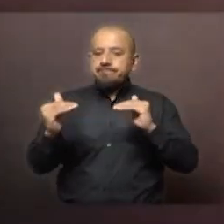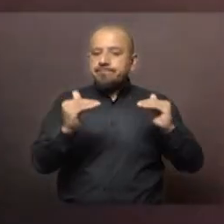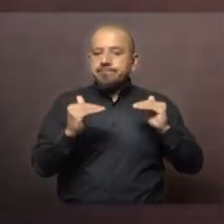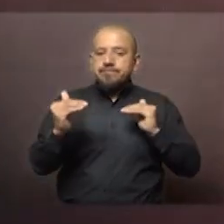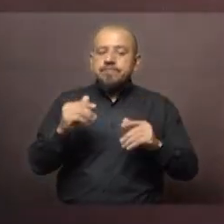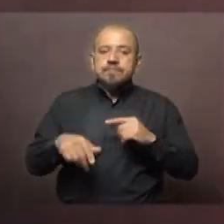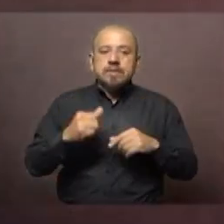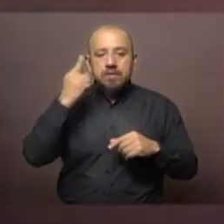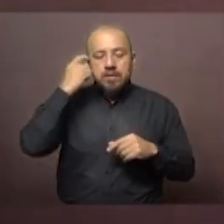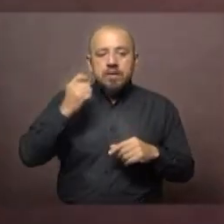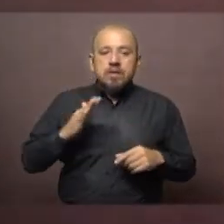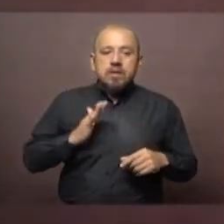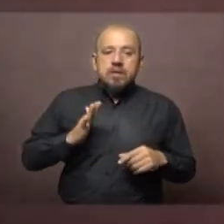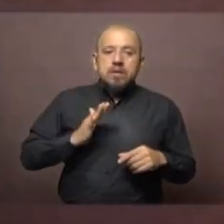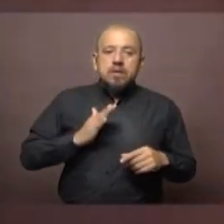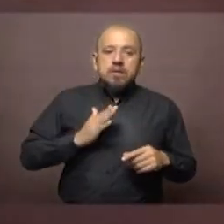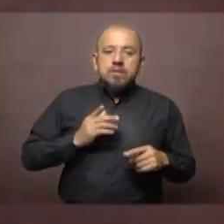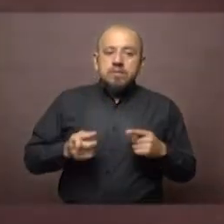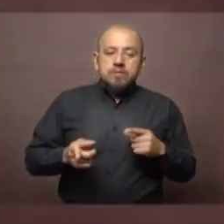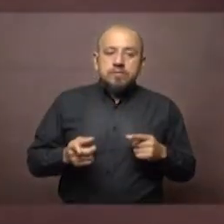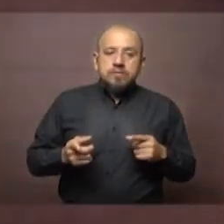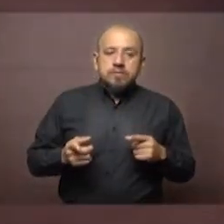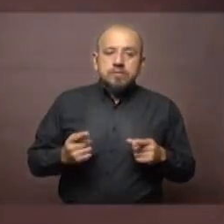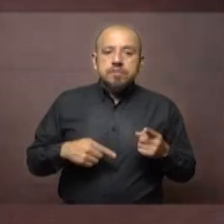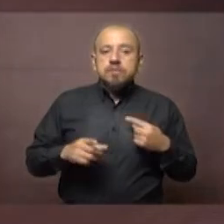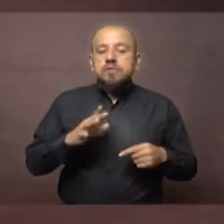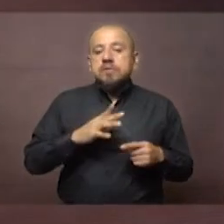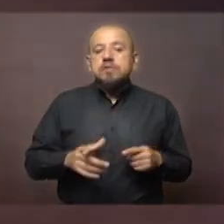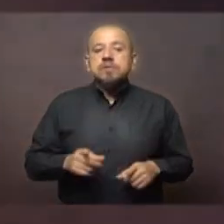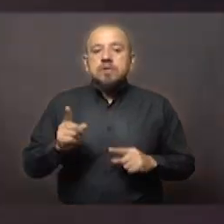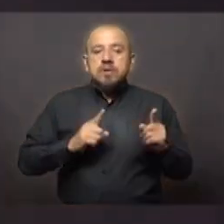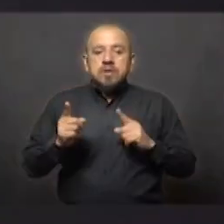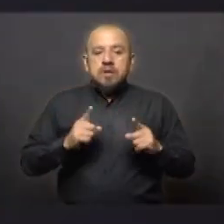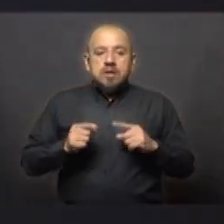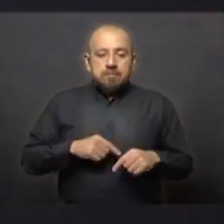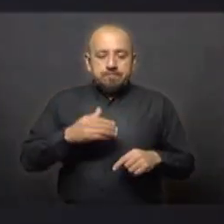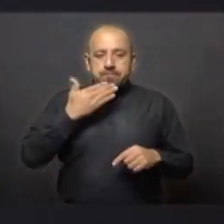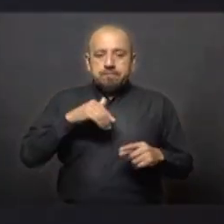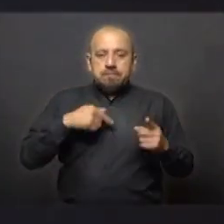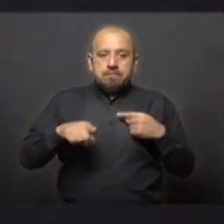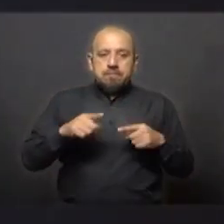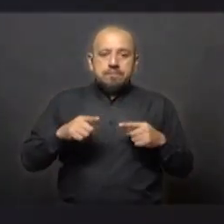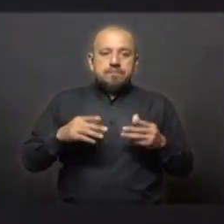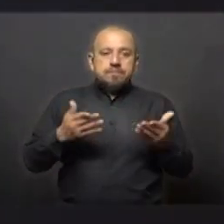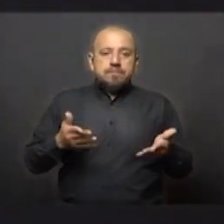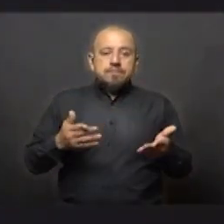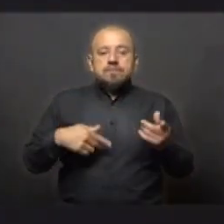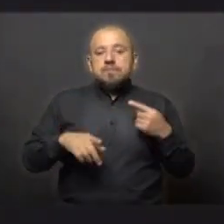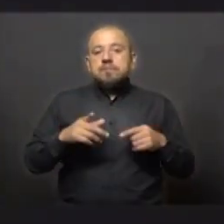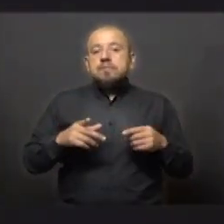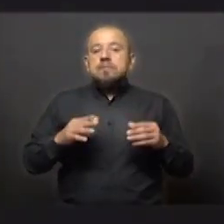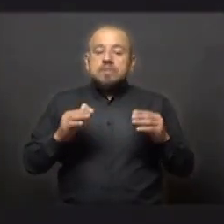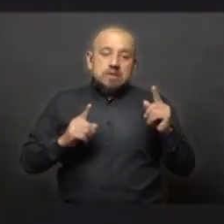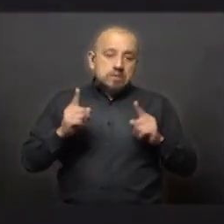si bien bueno algunas entendemos que la categoría mujer sigue siendo una categoría útil en términos